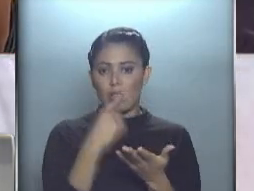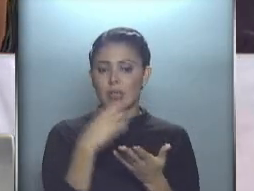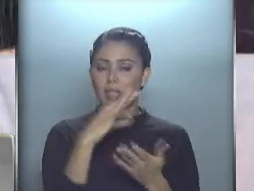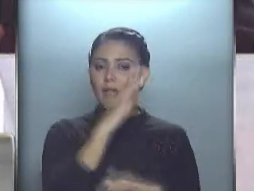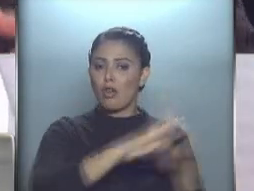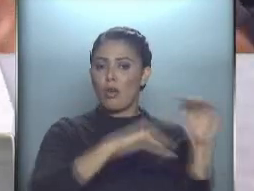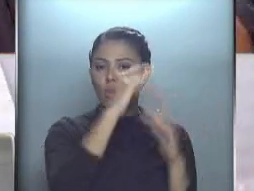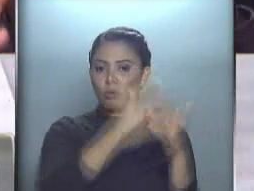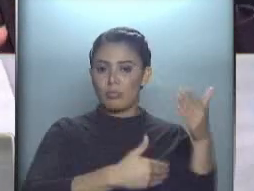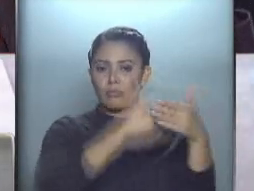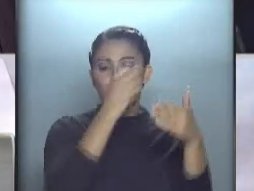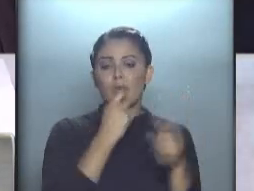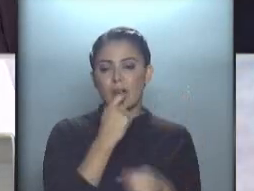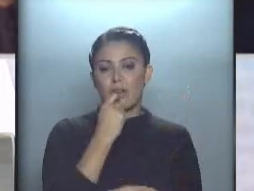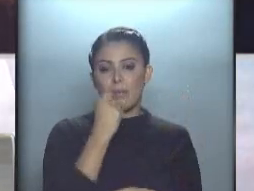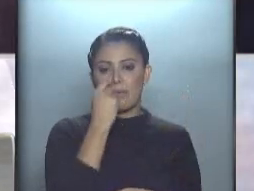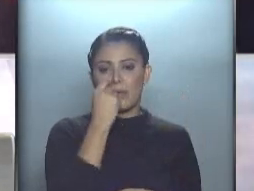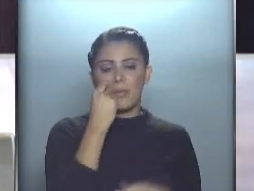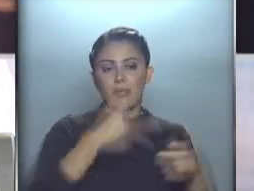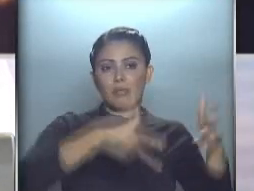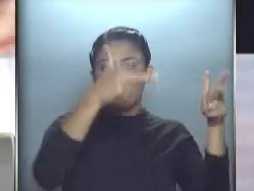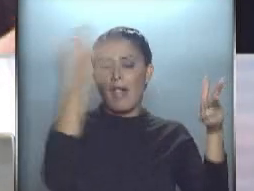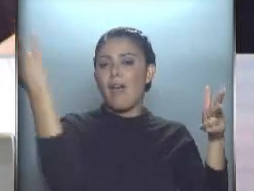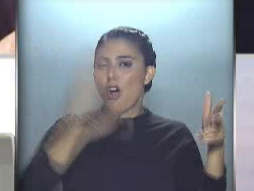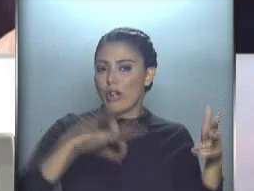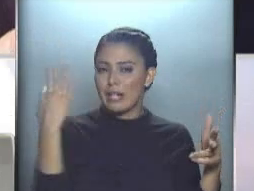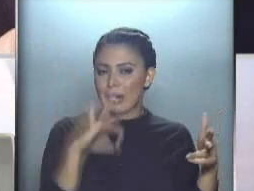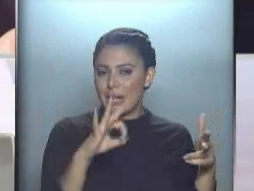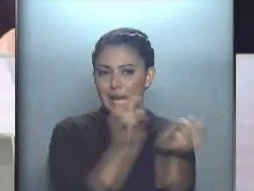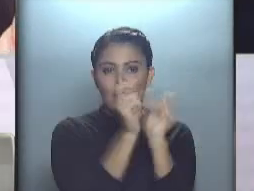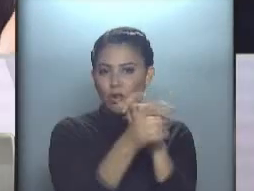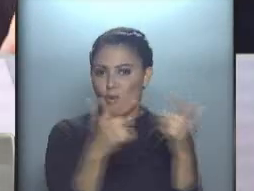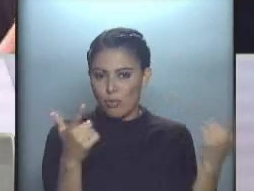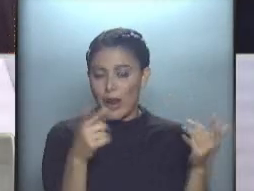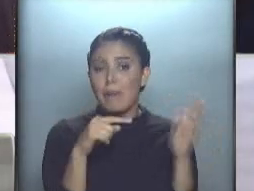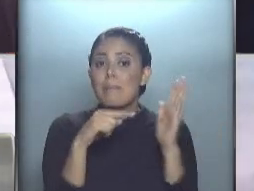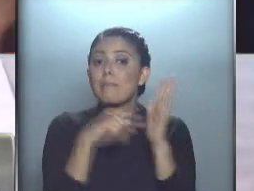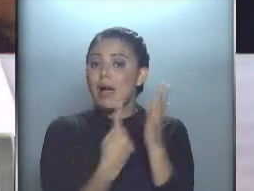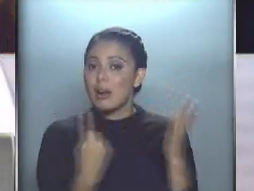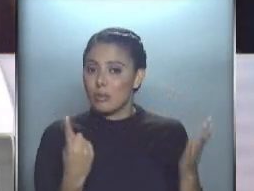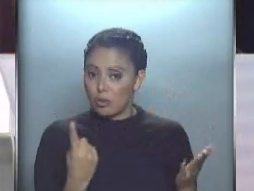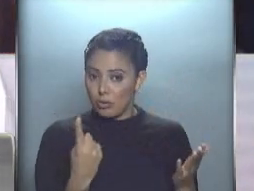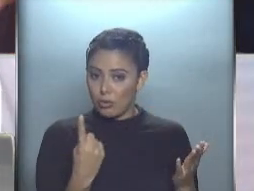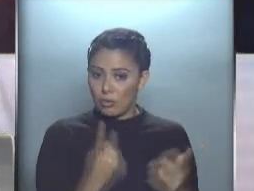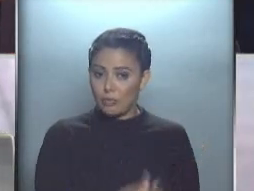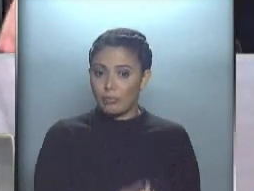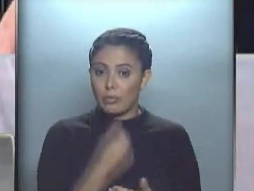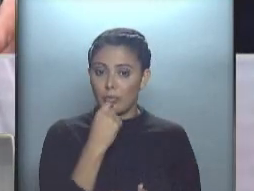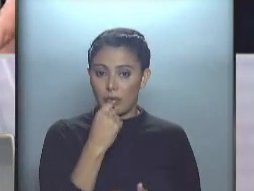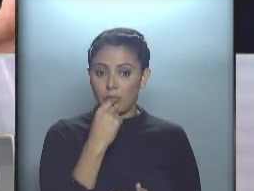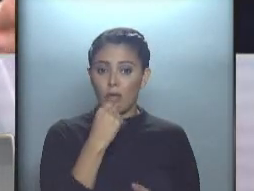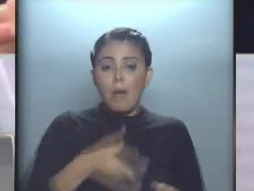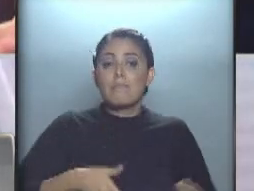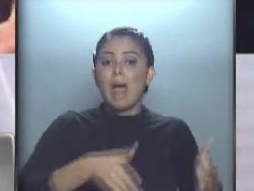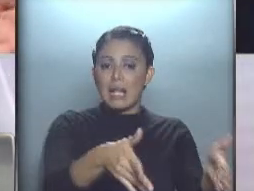seco, que no interviene, digamos, la estructura interna del edificio, pero lo que hace es obstruir pasillos